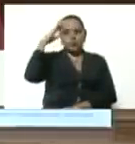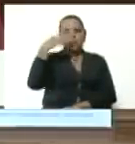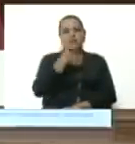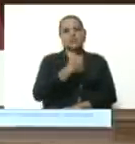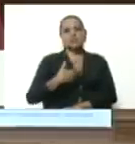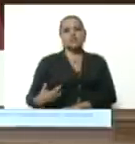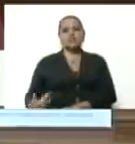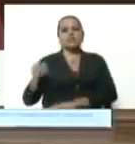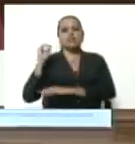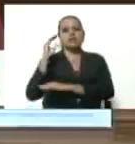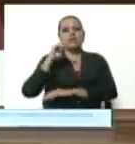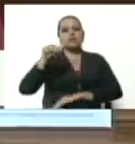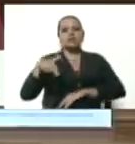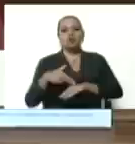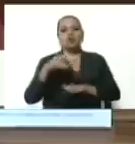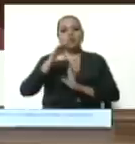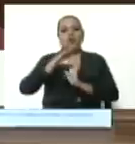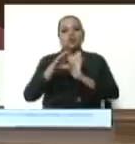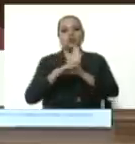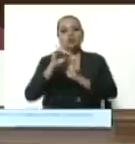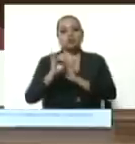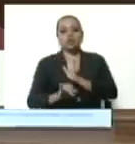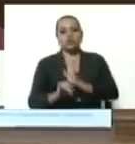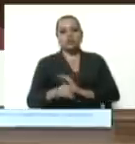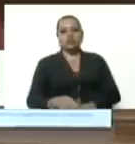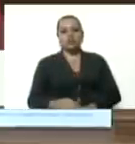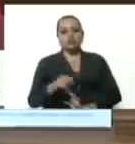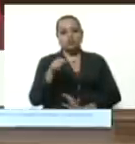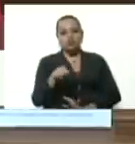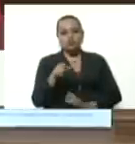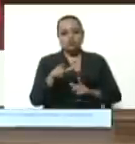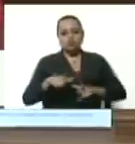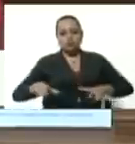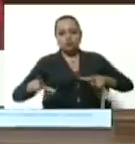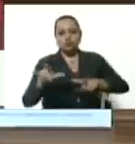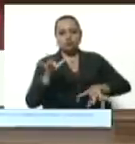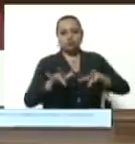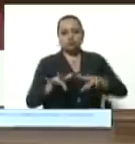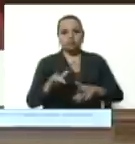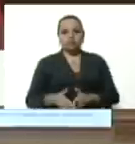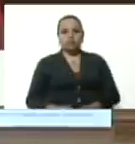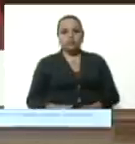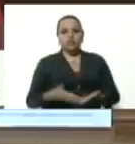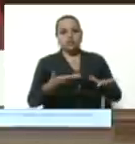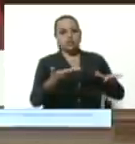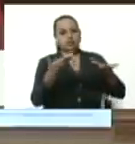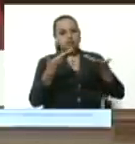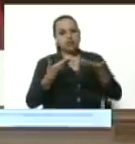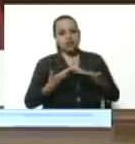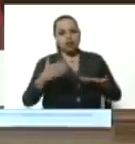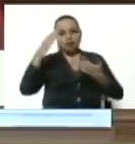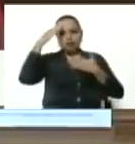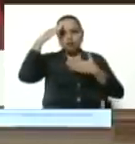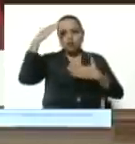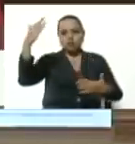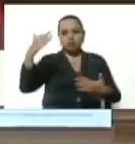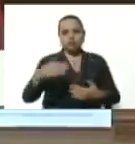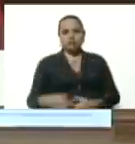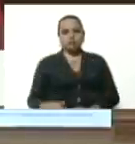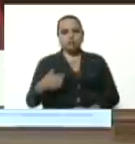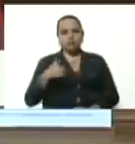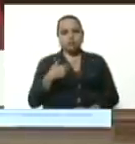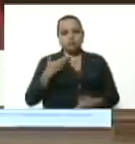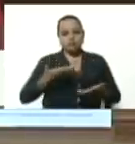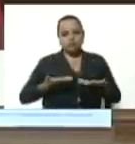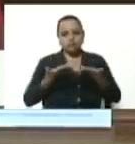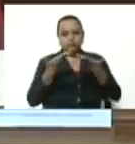Asamblea Nacional Constituyente, su despacho. Reciba un cordial y respetuoso saludo. Me es grato